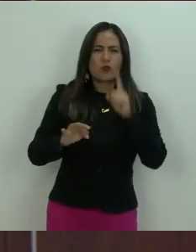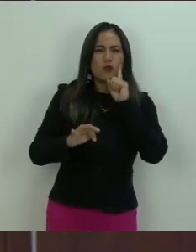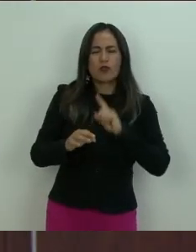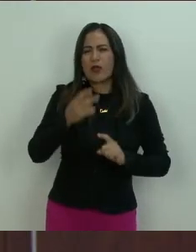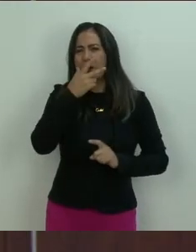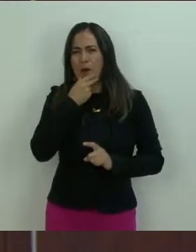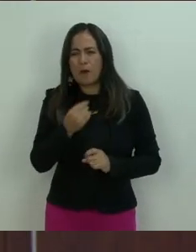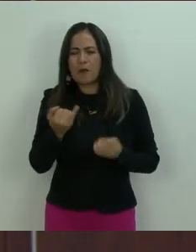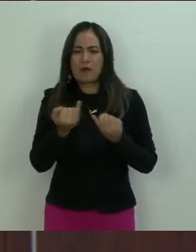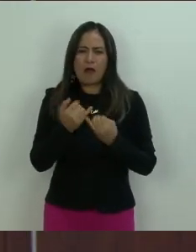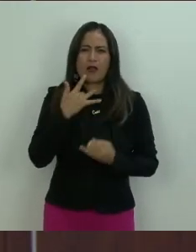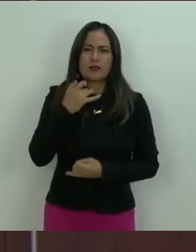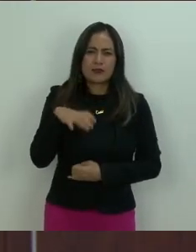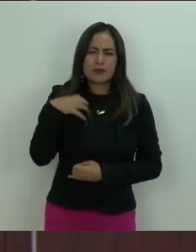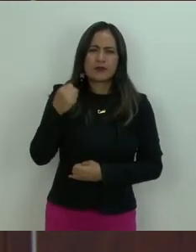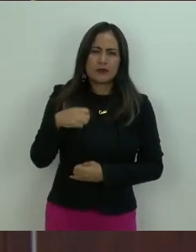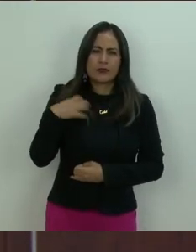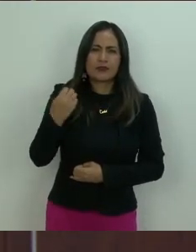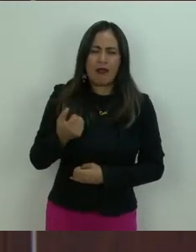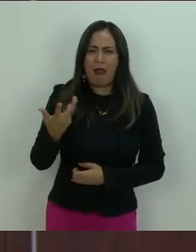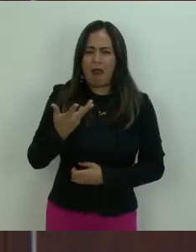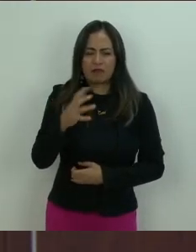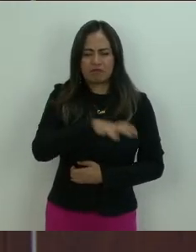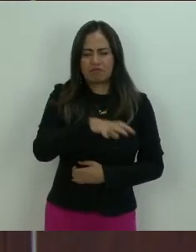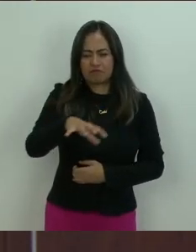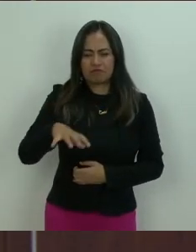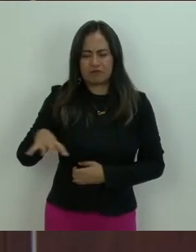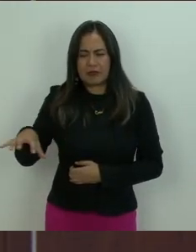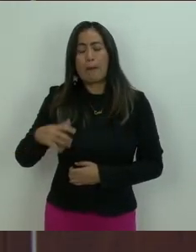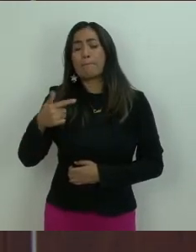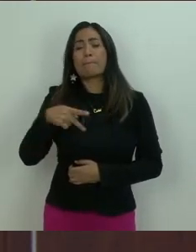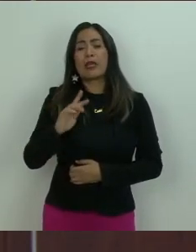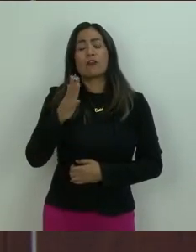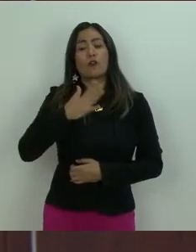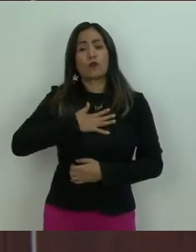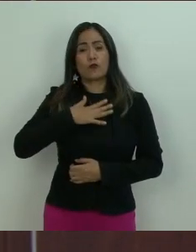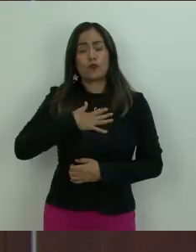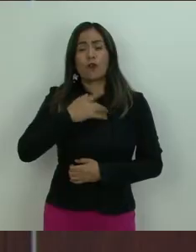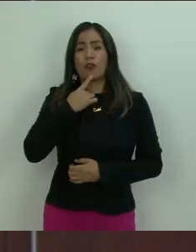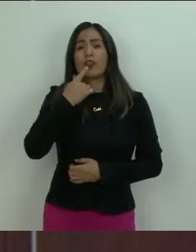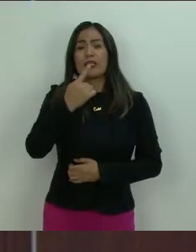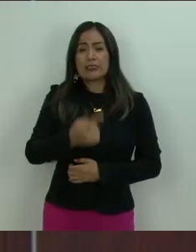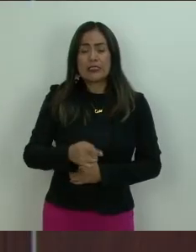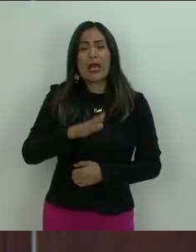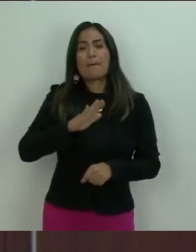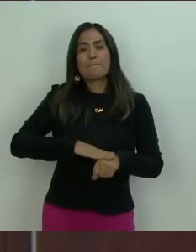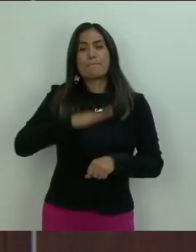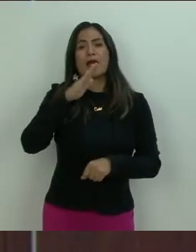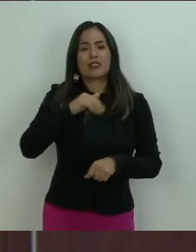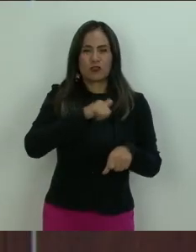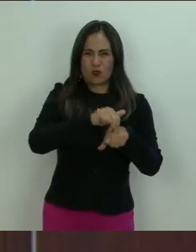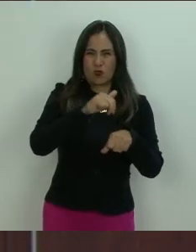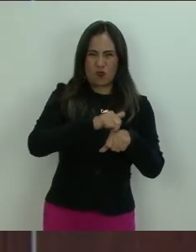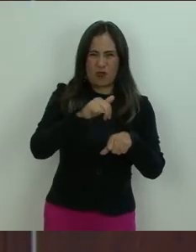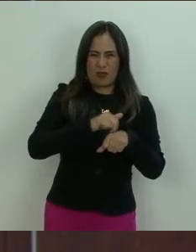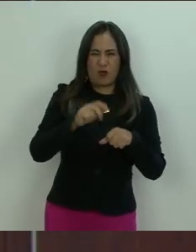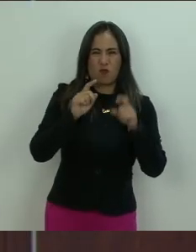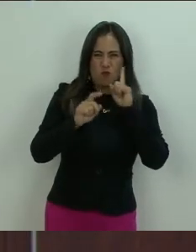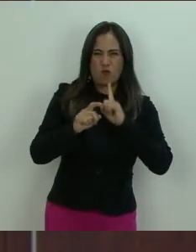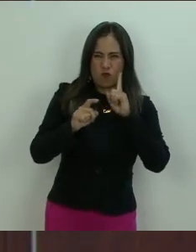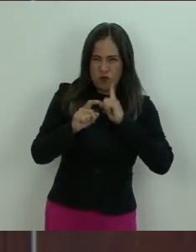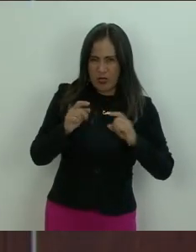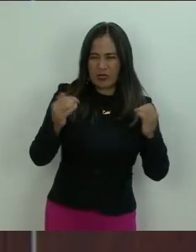los ámbitos, aunque yo sigo insistiendo que hemos ido por cantidad de mujeres y ahora vale decir